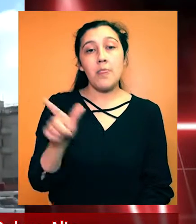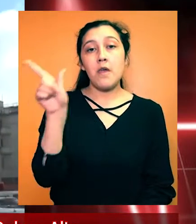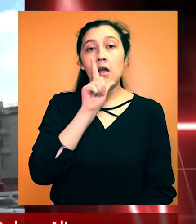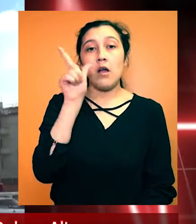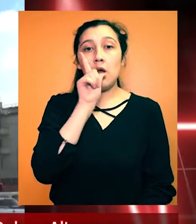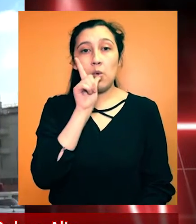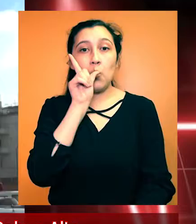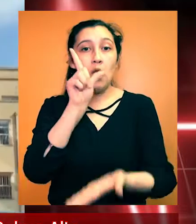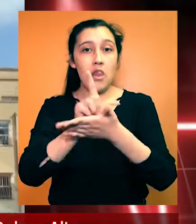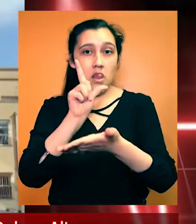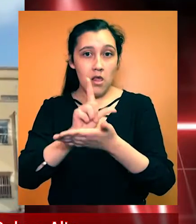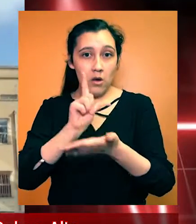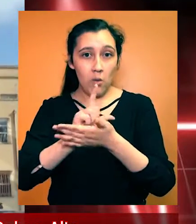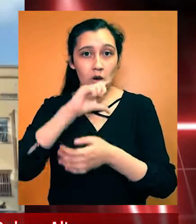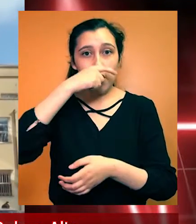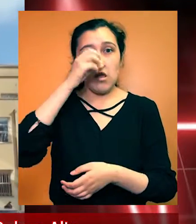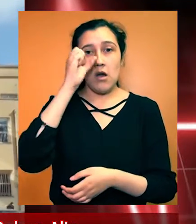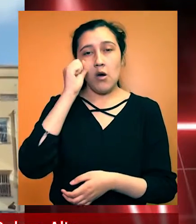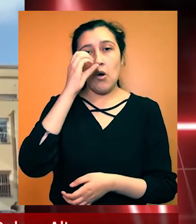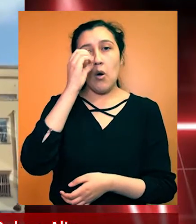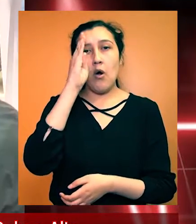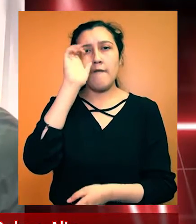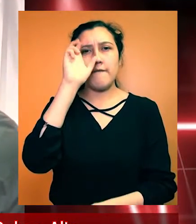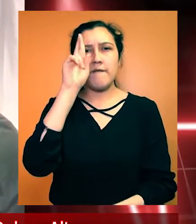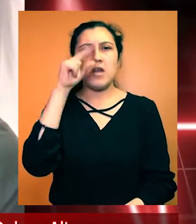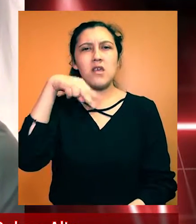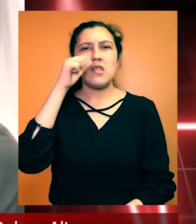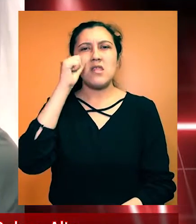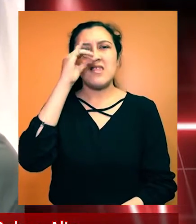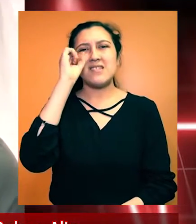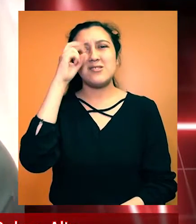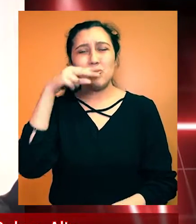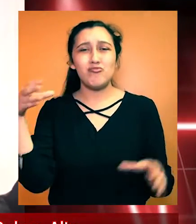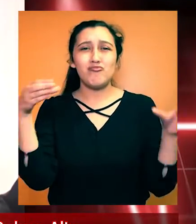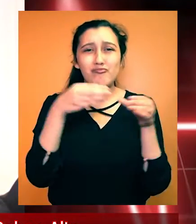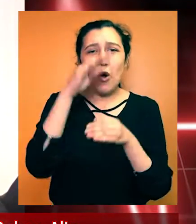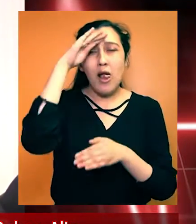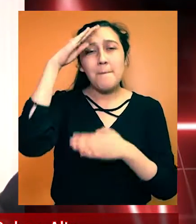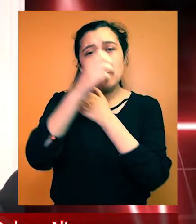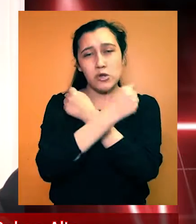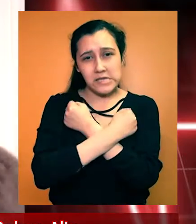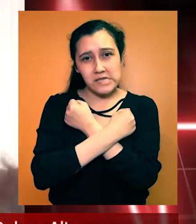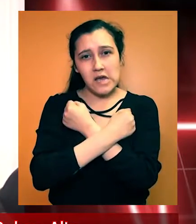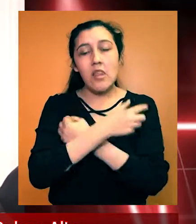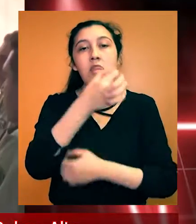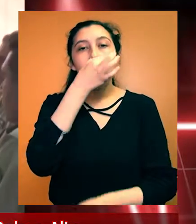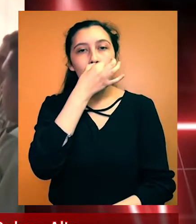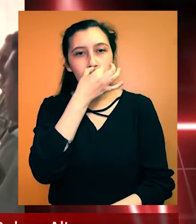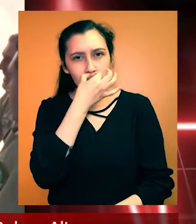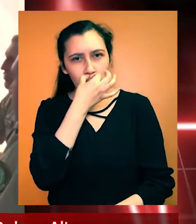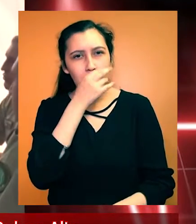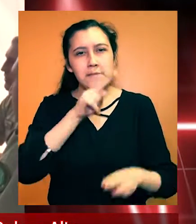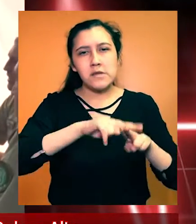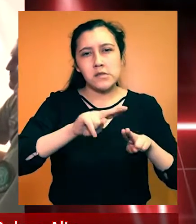Este lunes en las dependencias de la gobernación se reunió el gobernador junto a personal de la Policía de Investigaciones y Carabineros de Osorno para buscar una